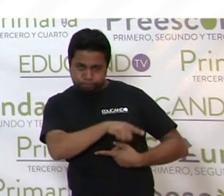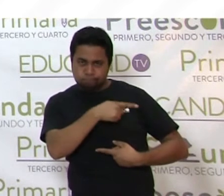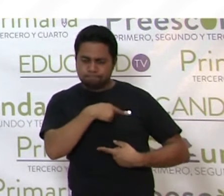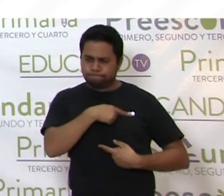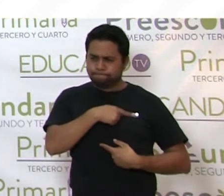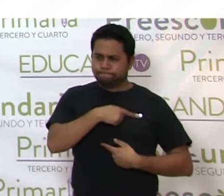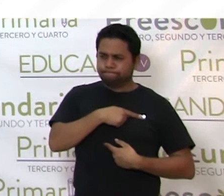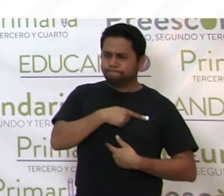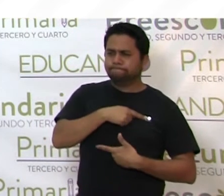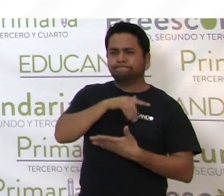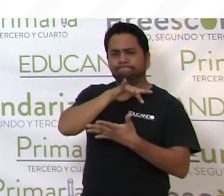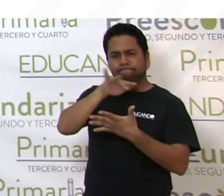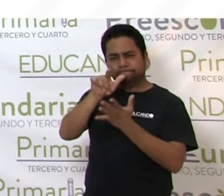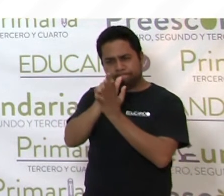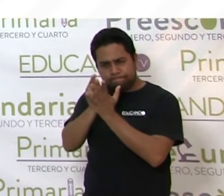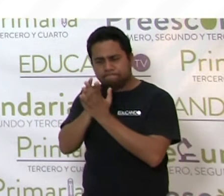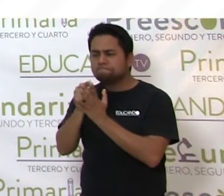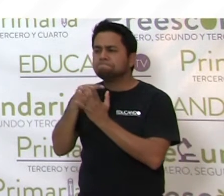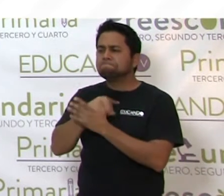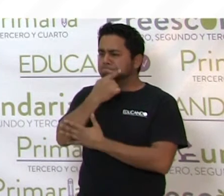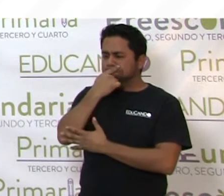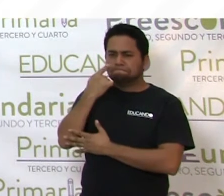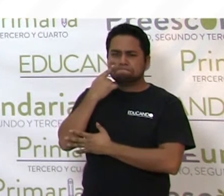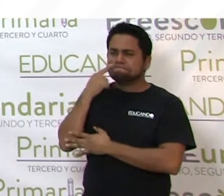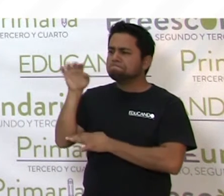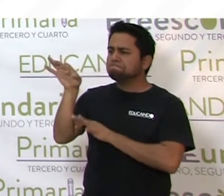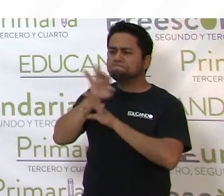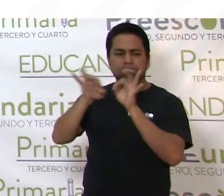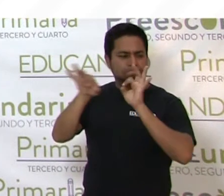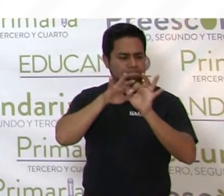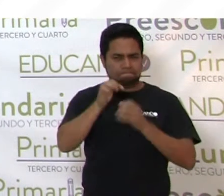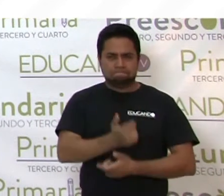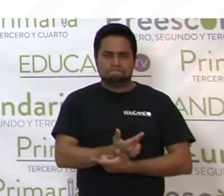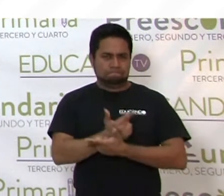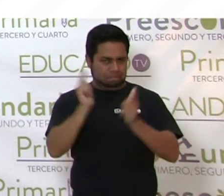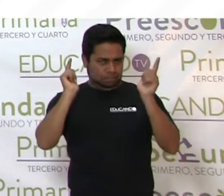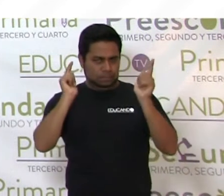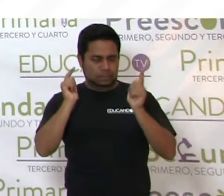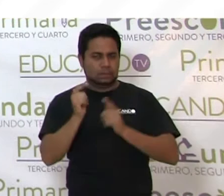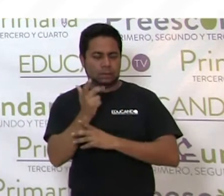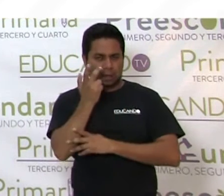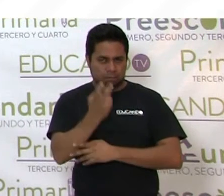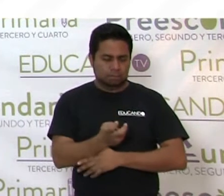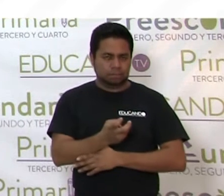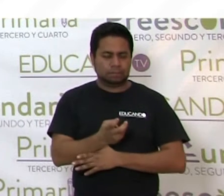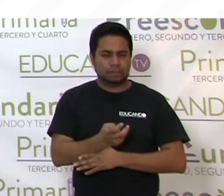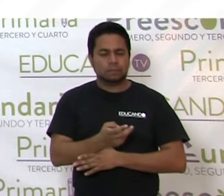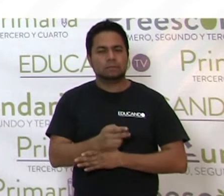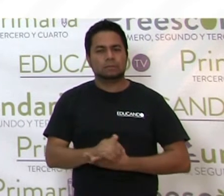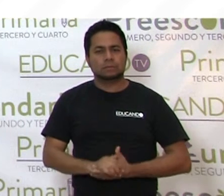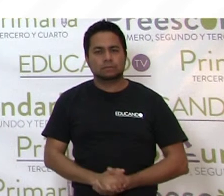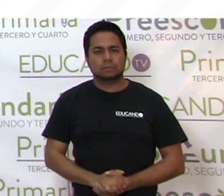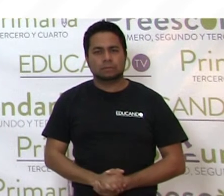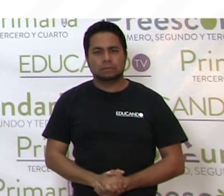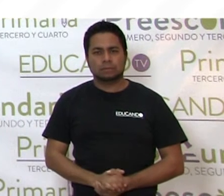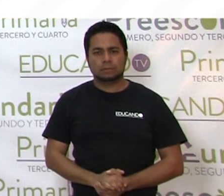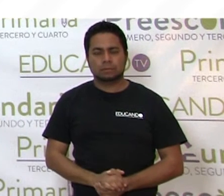los textos de acuerdo a lo que él cree. Entonces, pues, por eso decimos que es